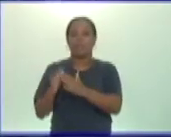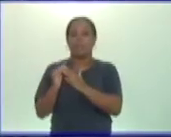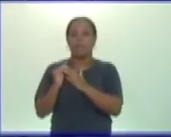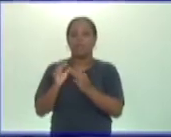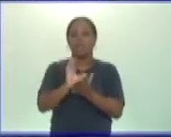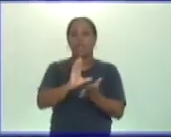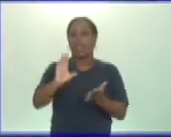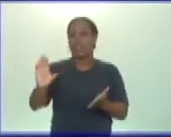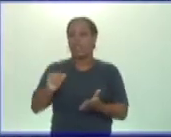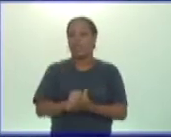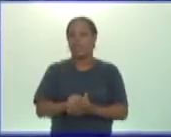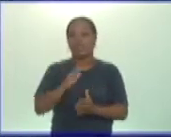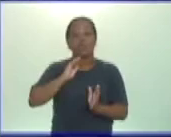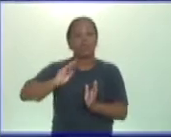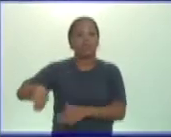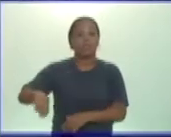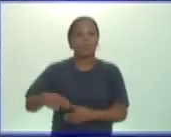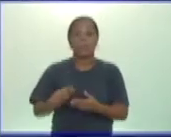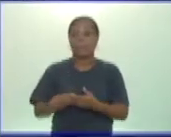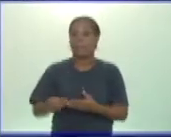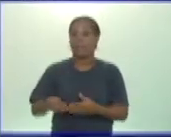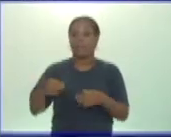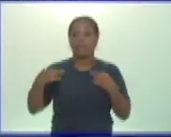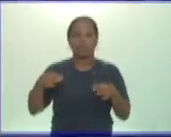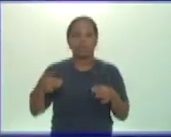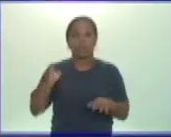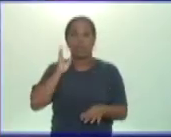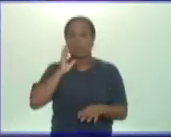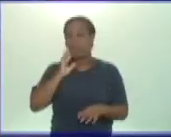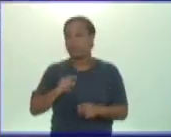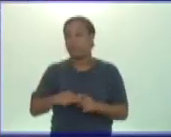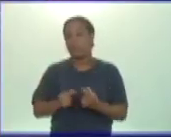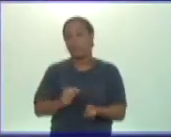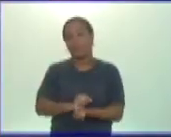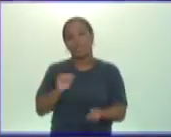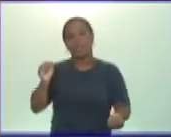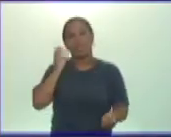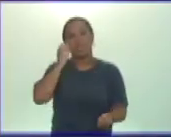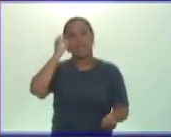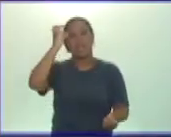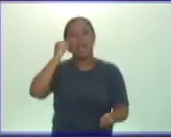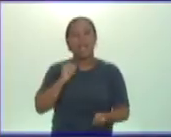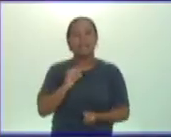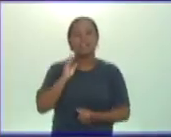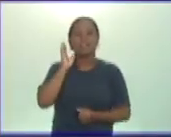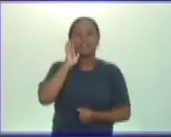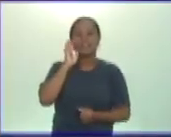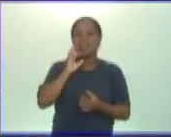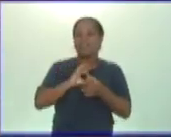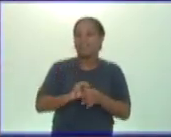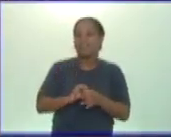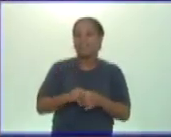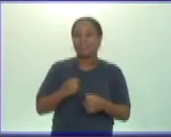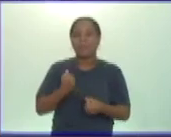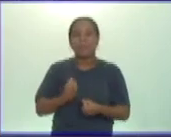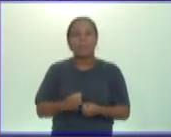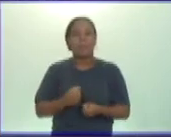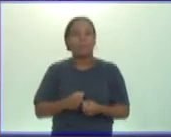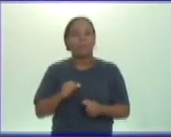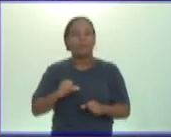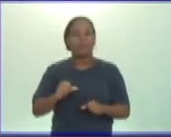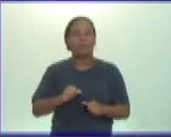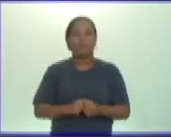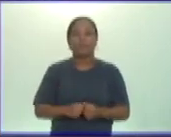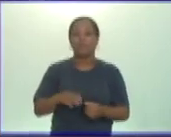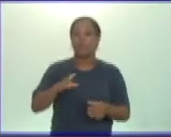plásticos, hojas ni basura, porque liberan gases tóxicos. En tu casa, revisa que las estufas a leña funcionen bien,